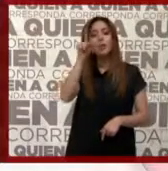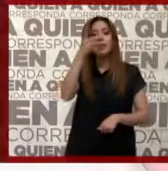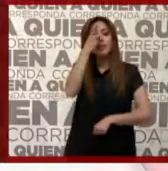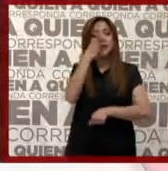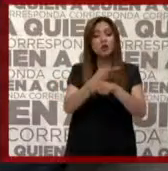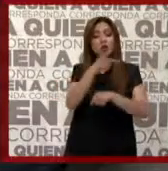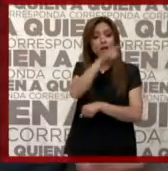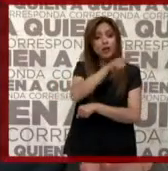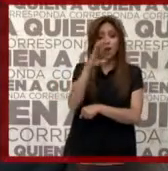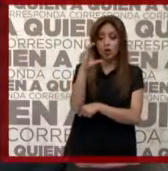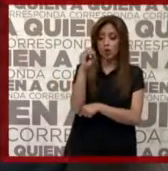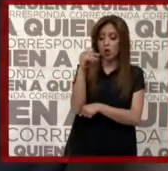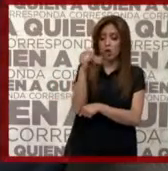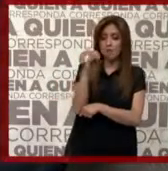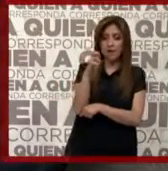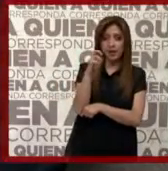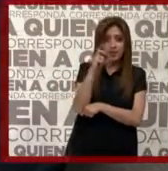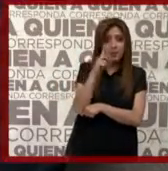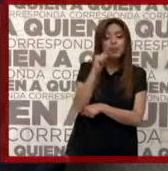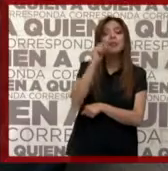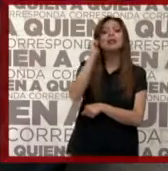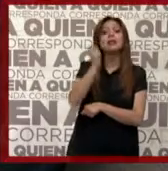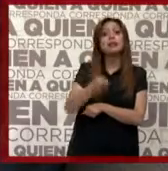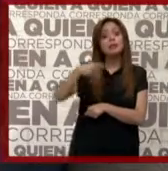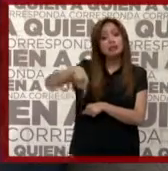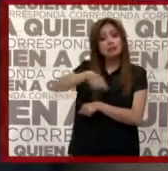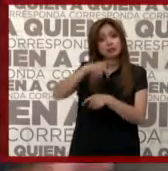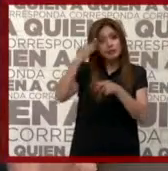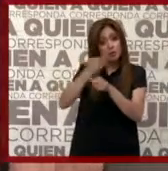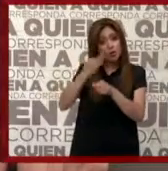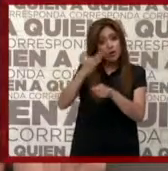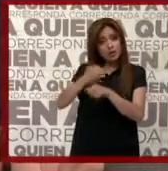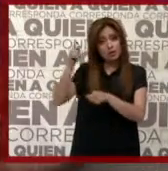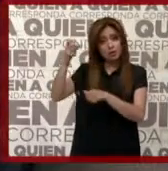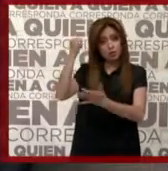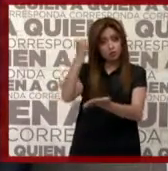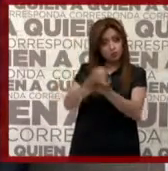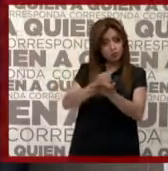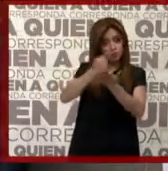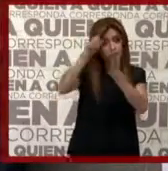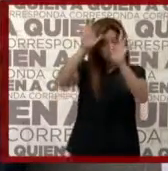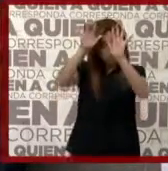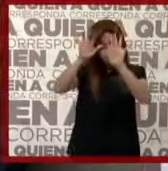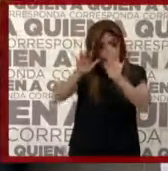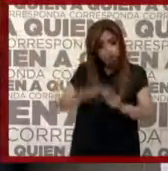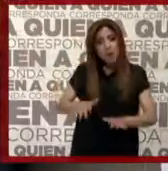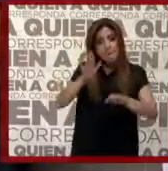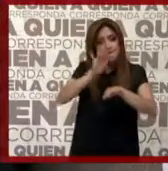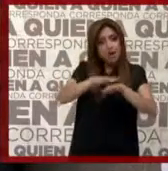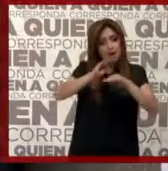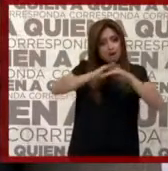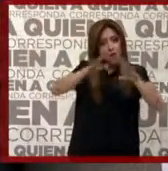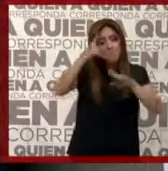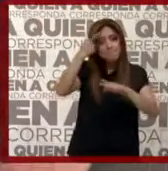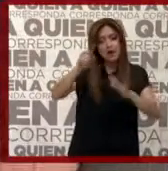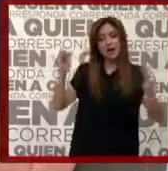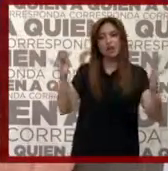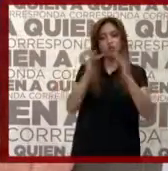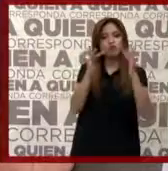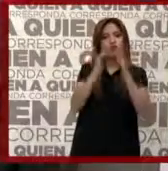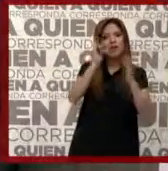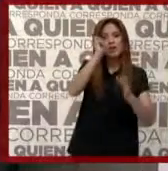hablar de la conamed quien ser más la conamed esté pendiente porque la página de a quien corresponda aparecerán más información y más datos para que haga el link